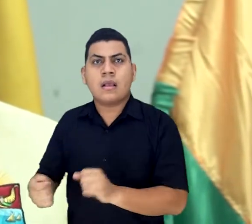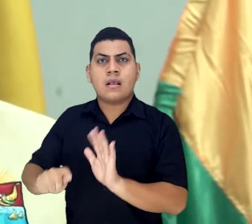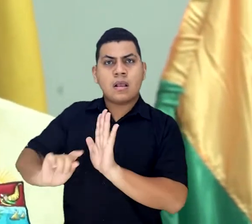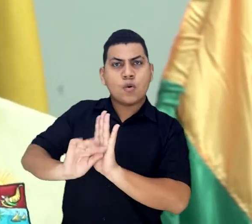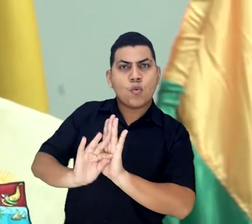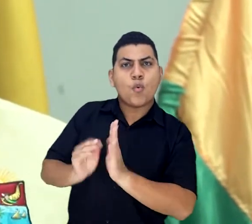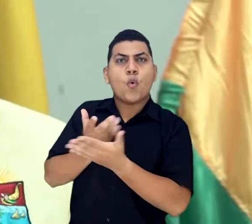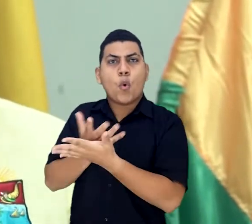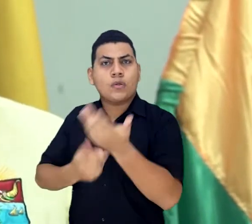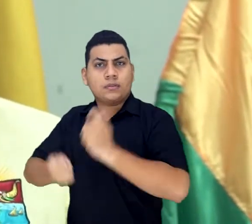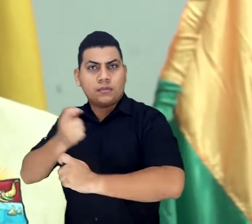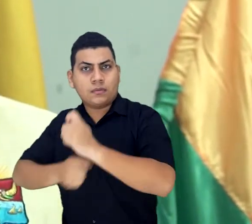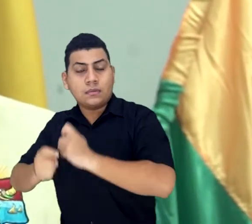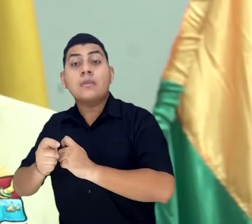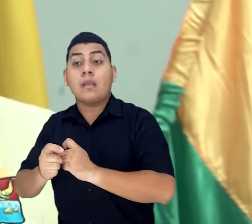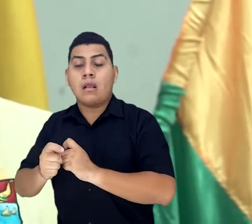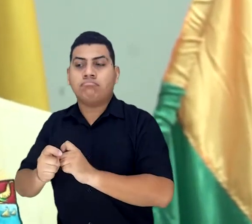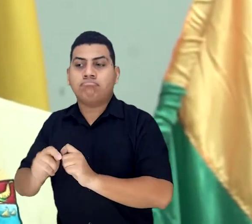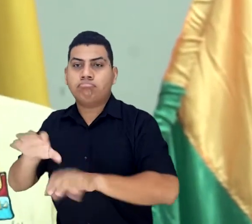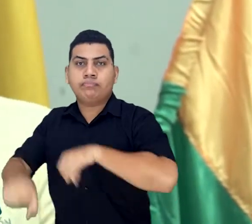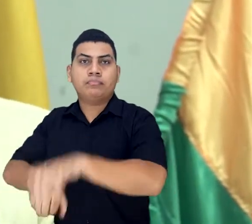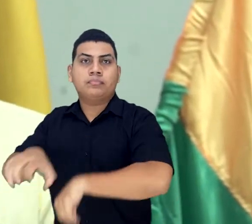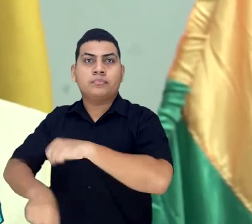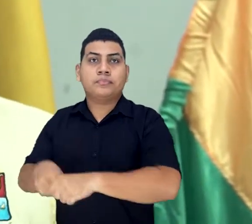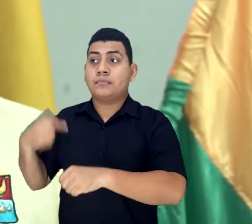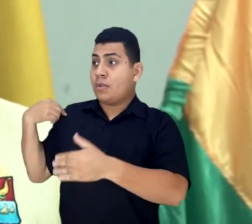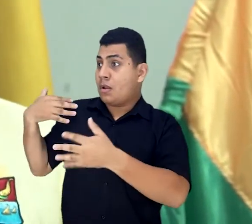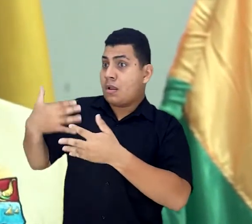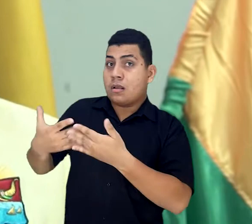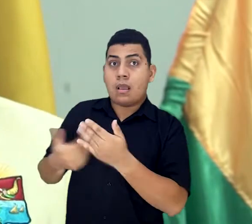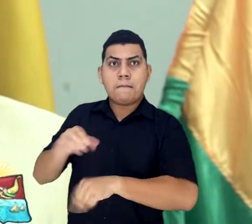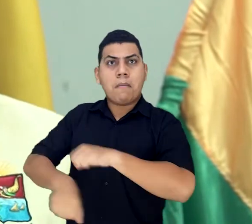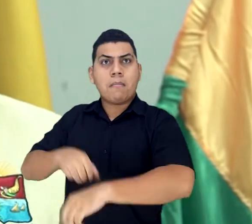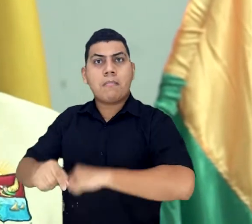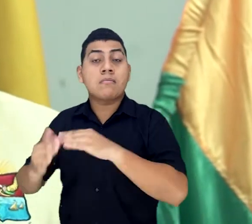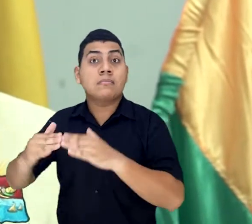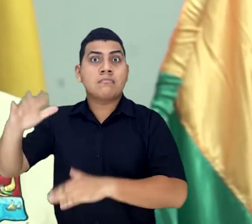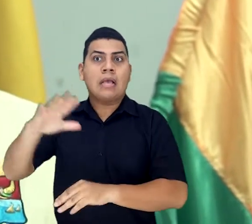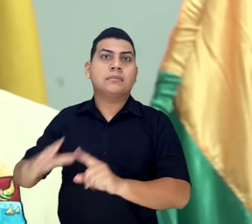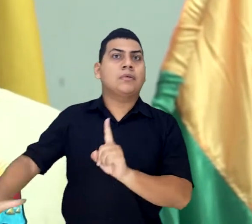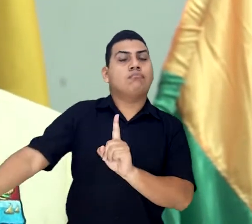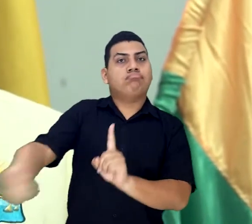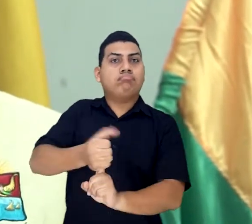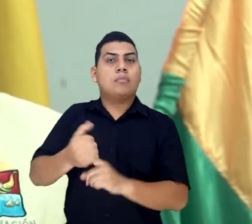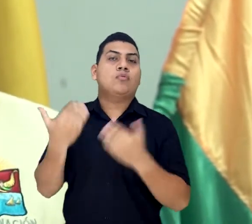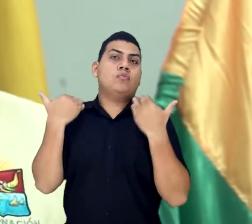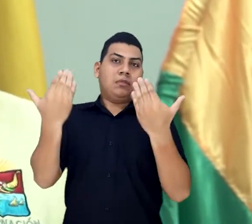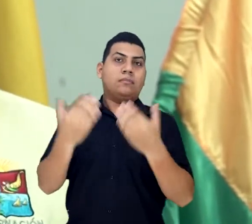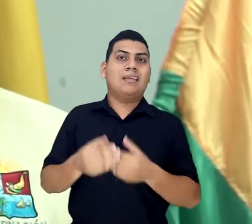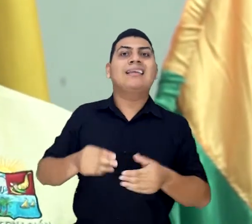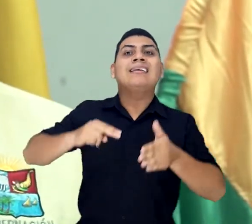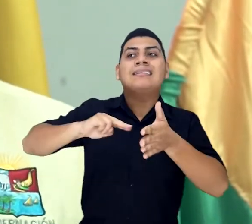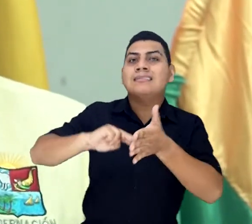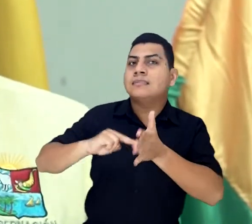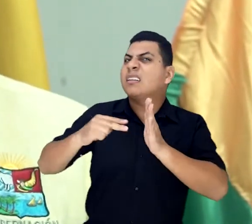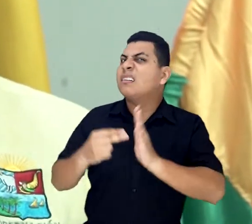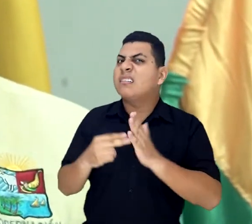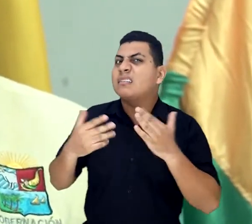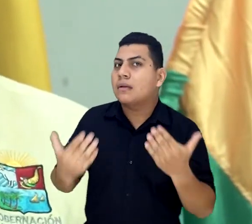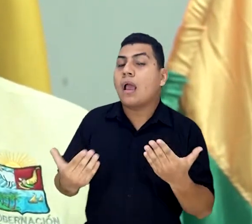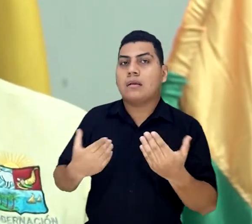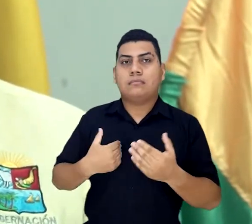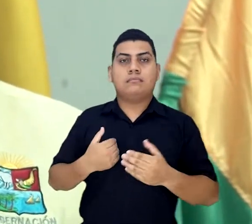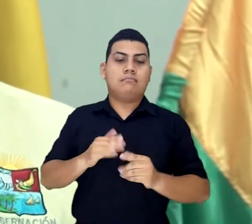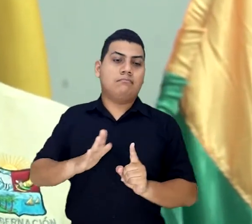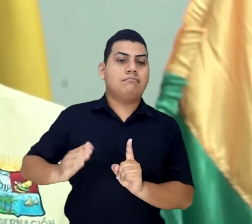en el Golfo. Hemos tenido el mayor número de incautaciones en mucho tiempo también. Eso definitivamente se ve reflejado en mejores